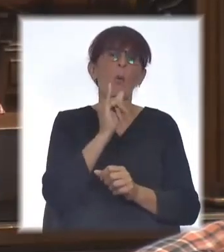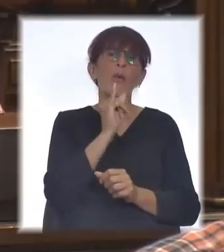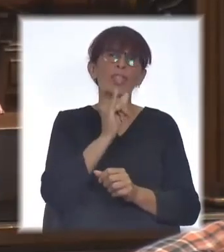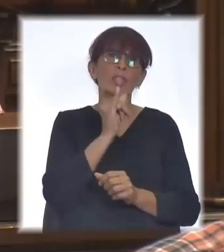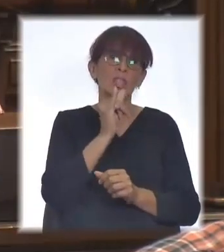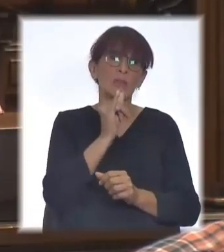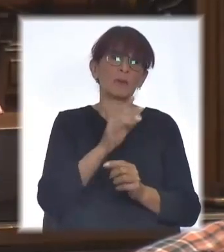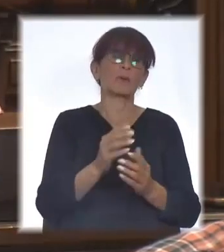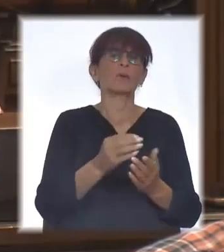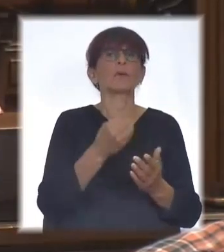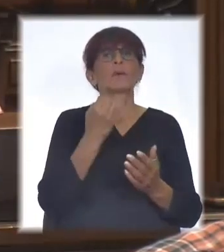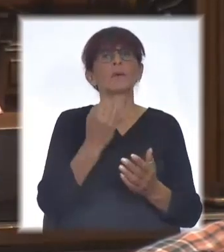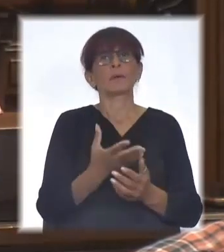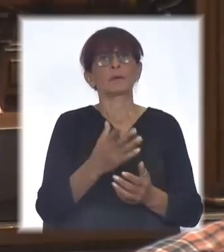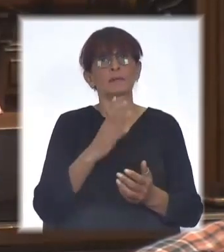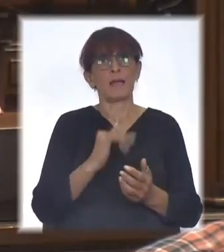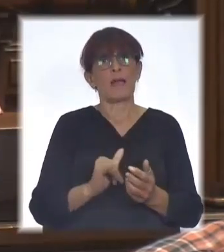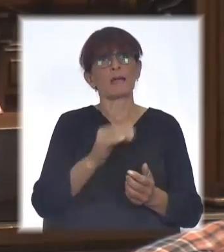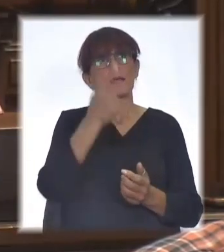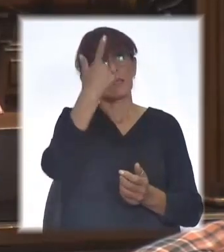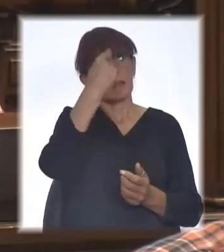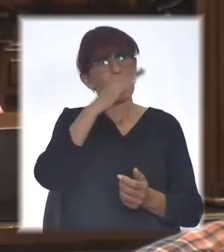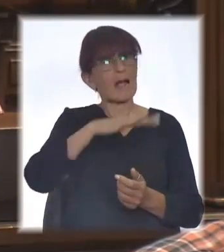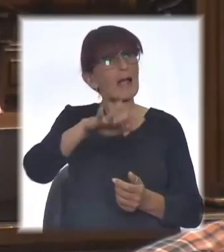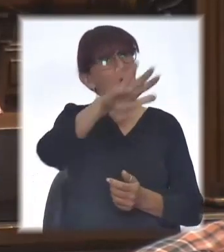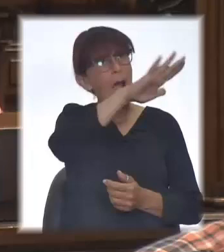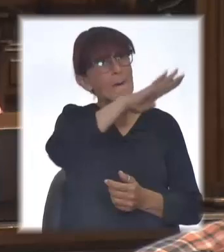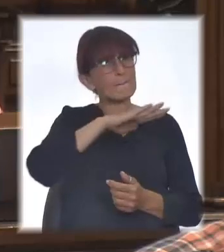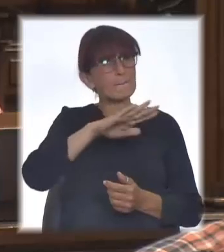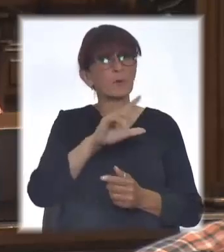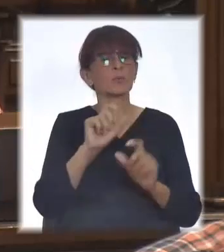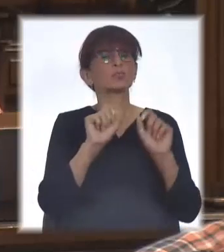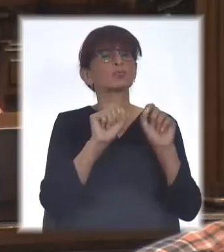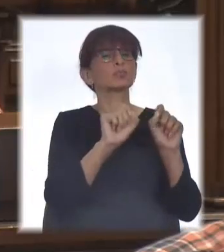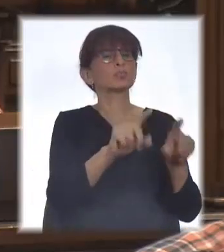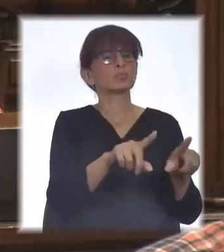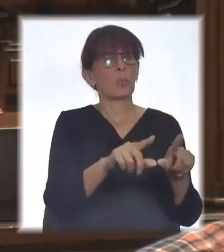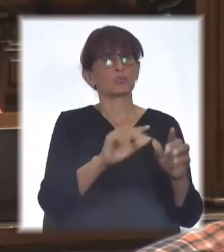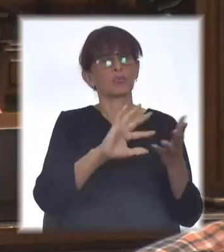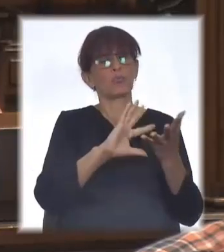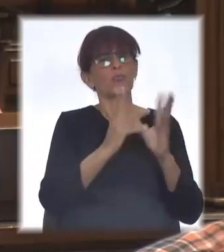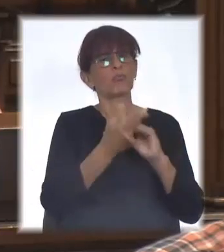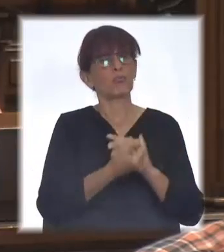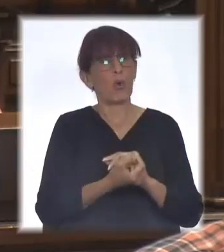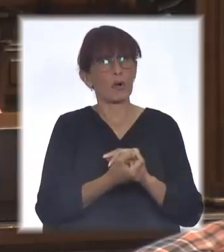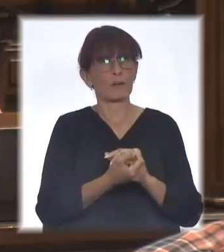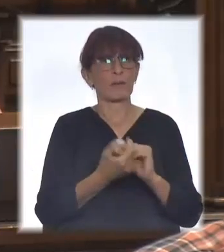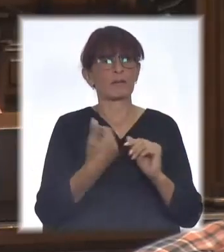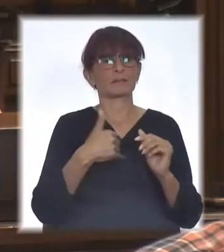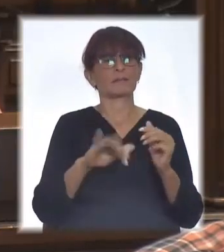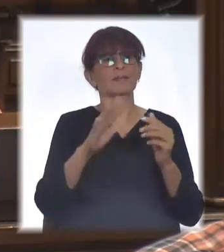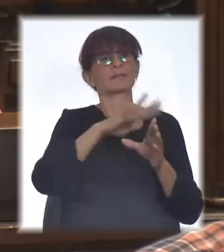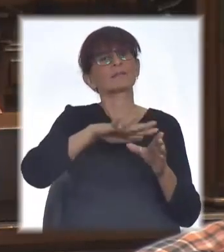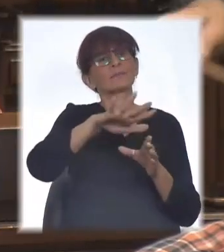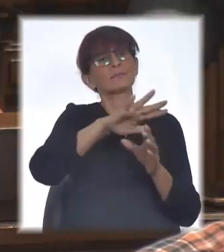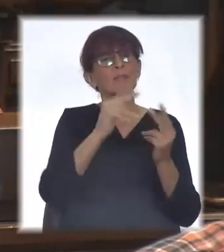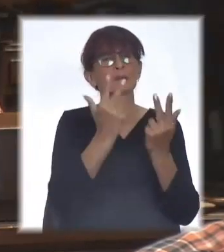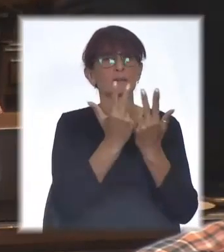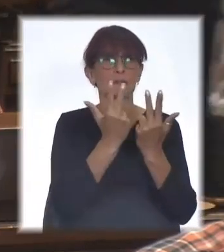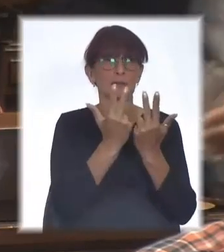donde desfilan los personajes del campo y de su entrañable y nuestro entrañable 33